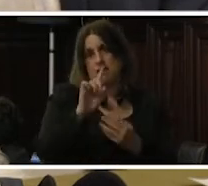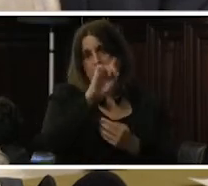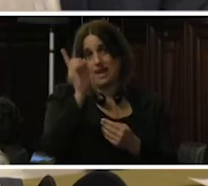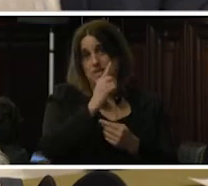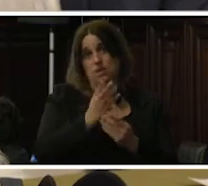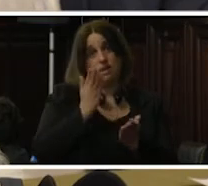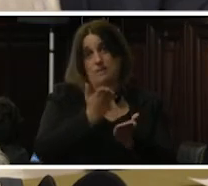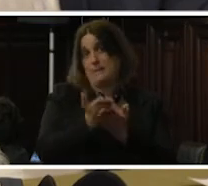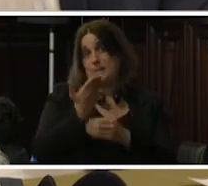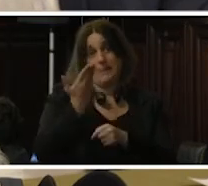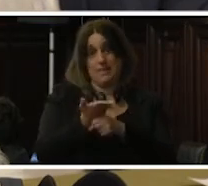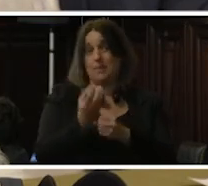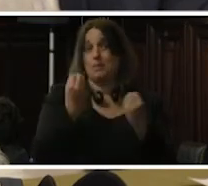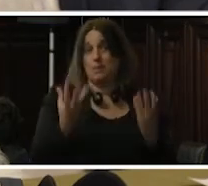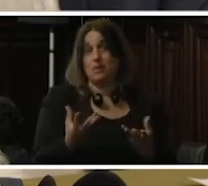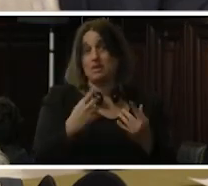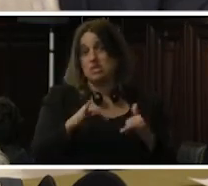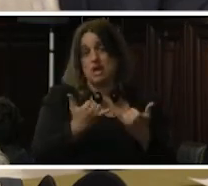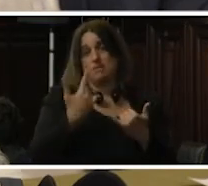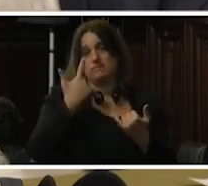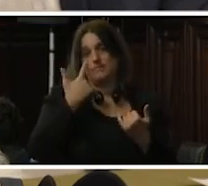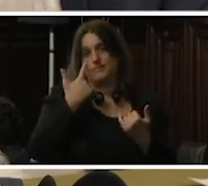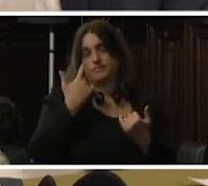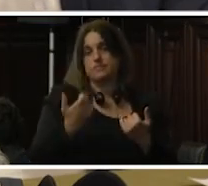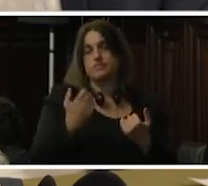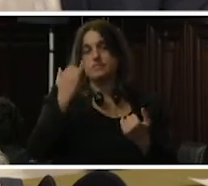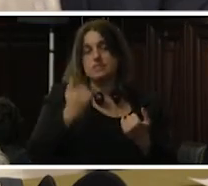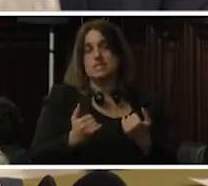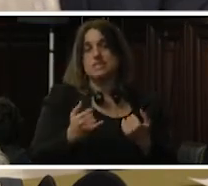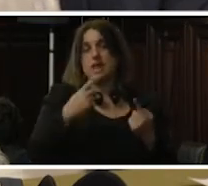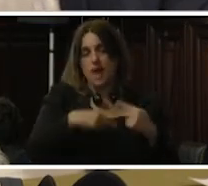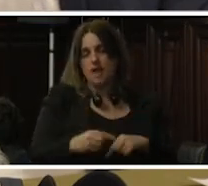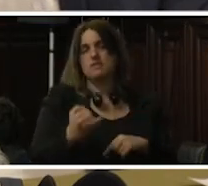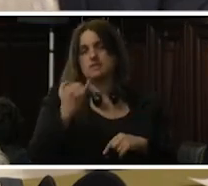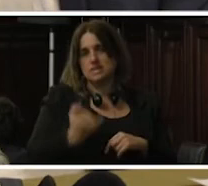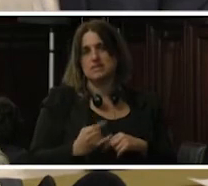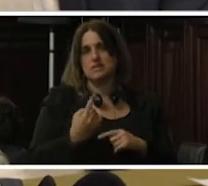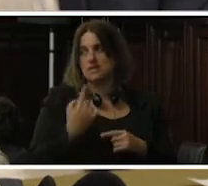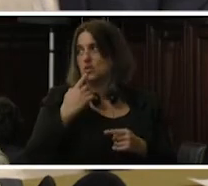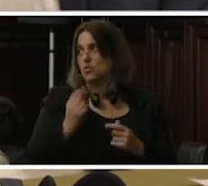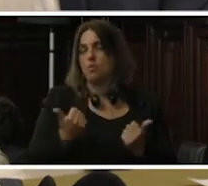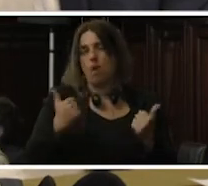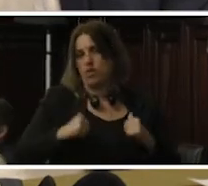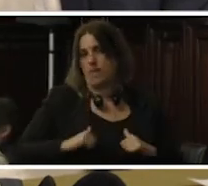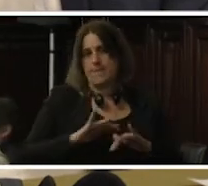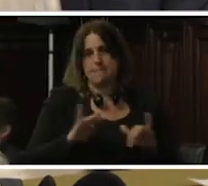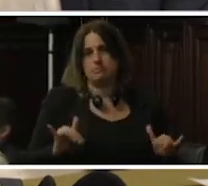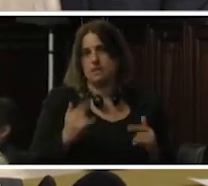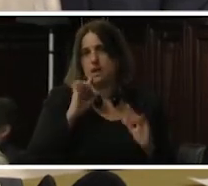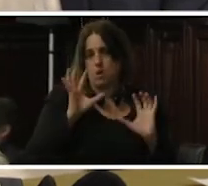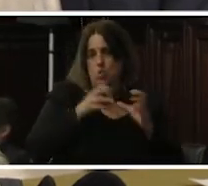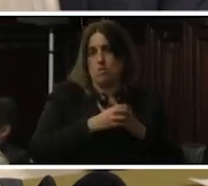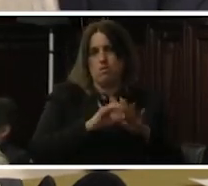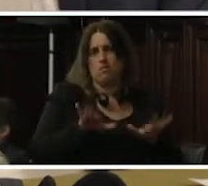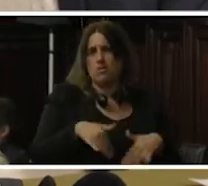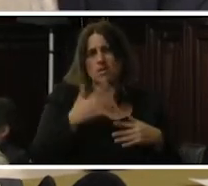el, prácticamente hemos considerado de que existe ya un agotamiento de la instancia interna por la dejadez